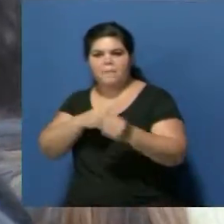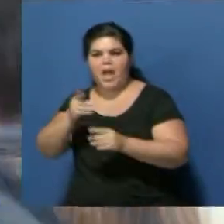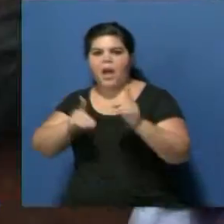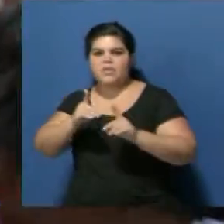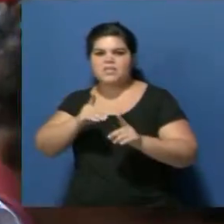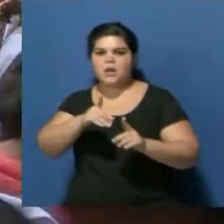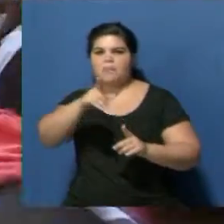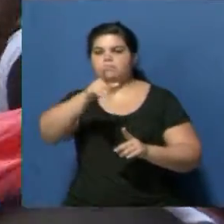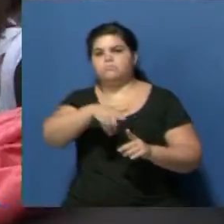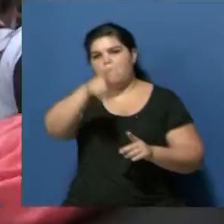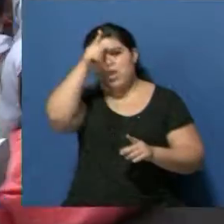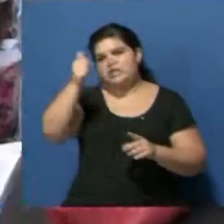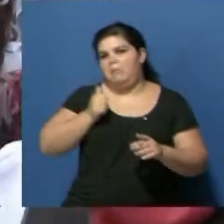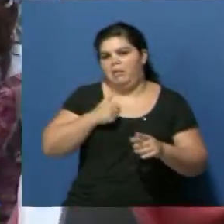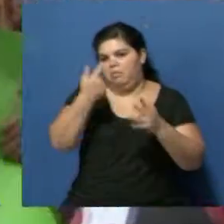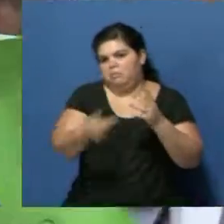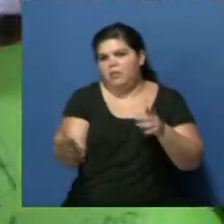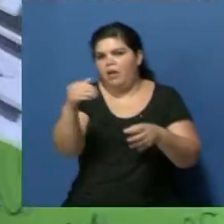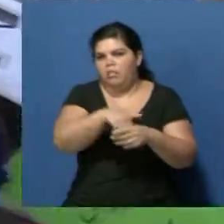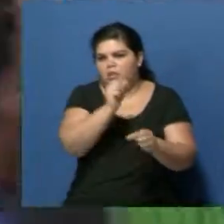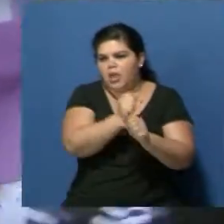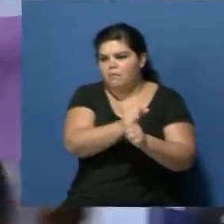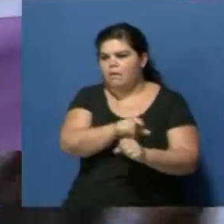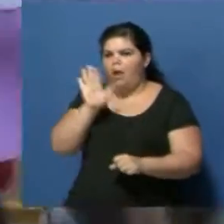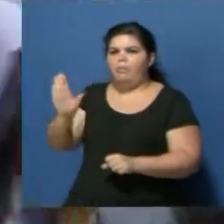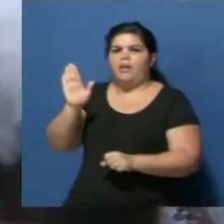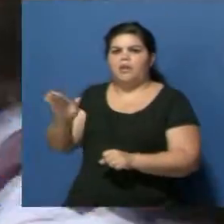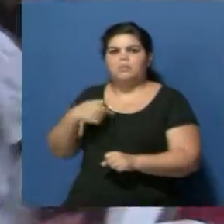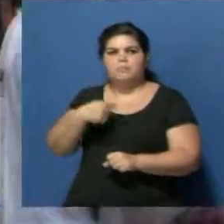policial. Entonces me preguntan a mí qué hago.